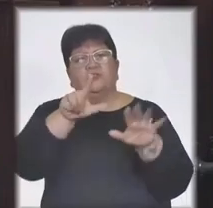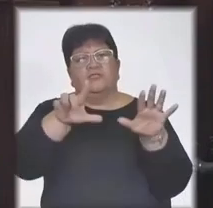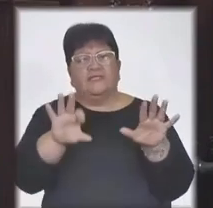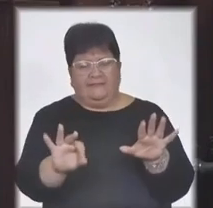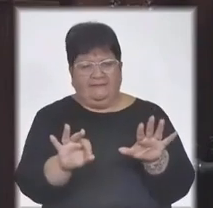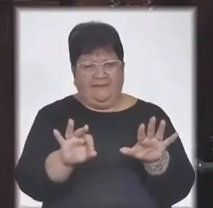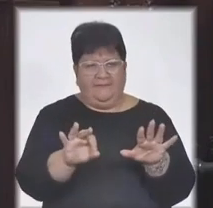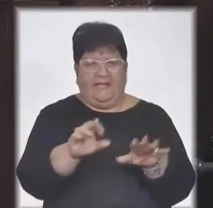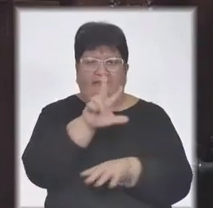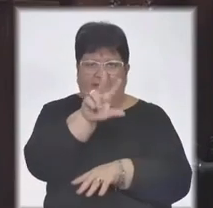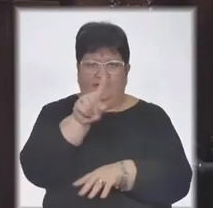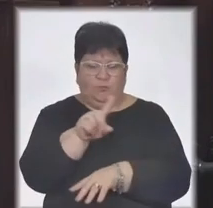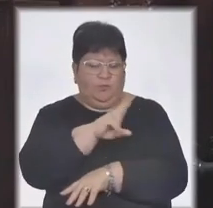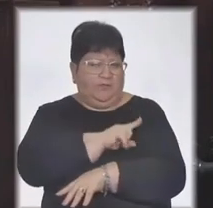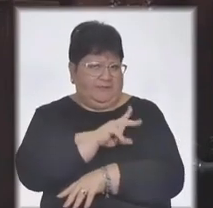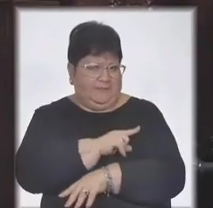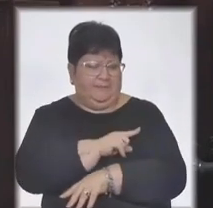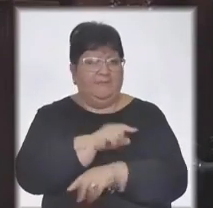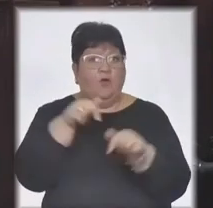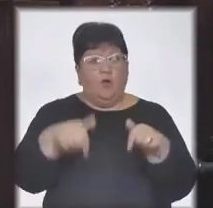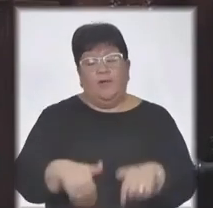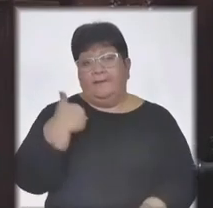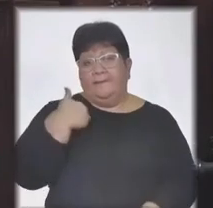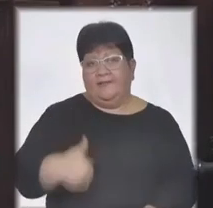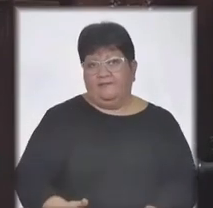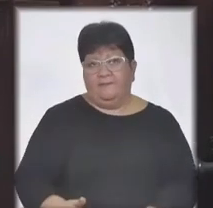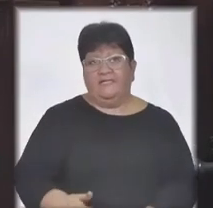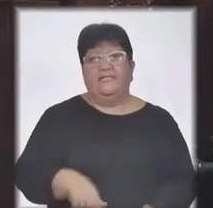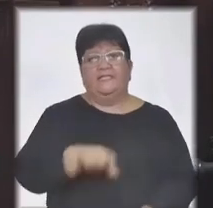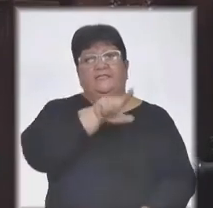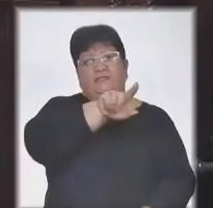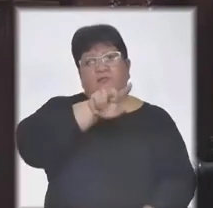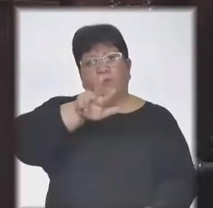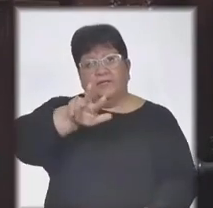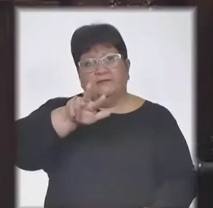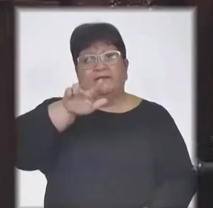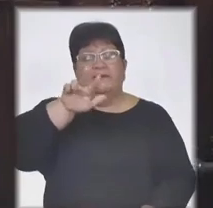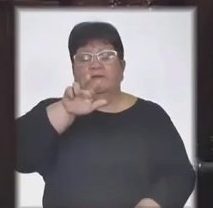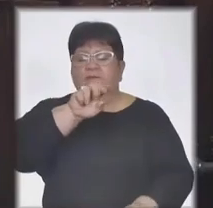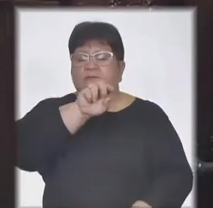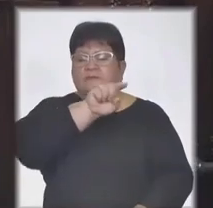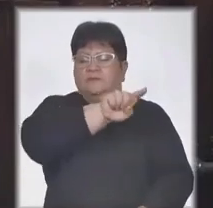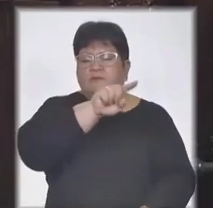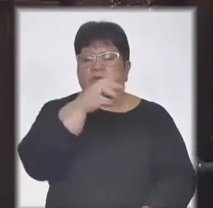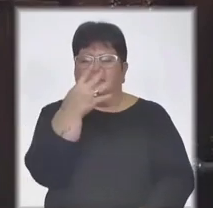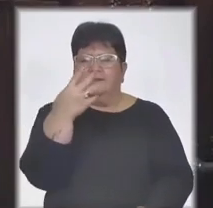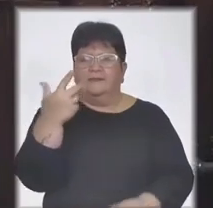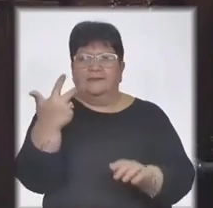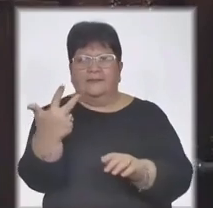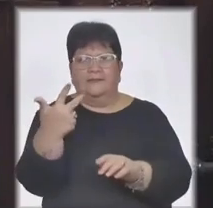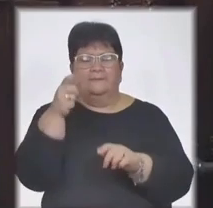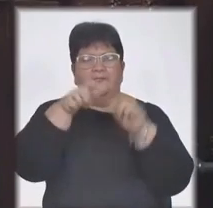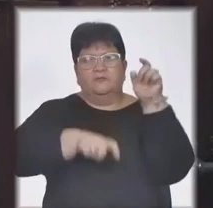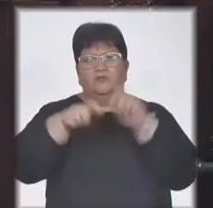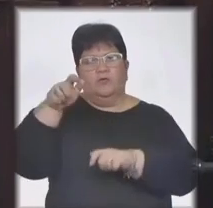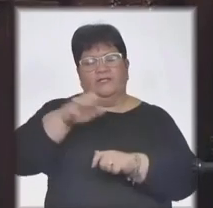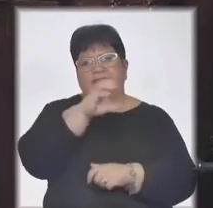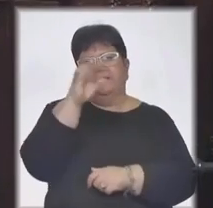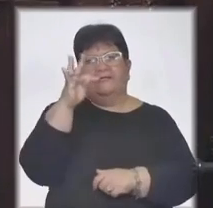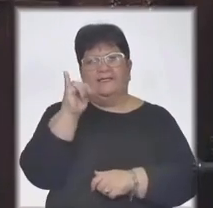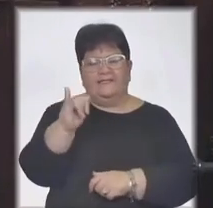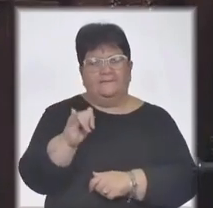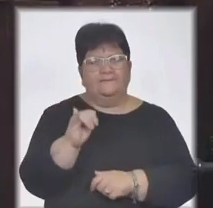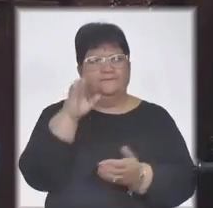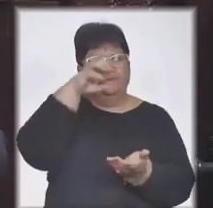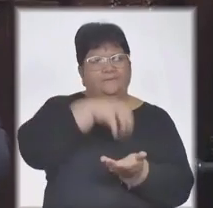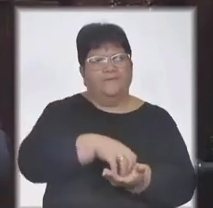de diciembre. Hoy, desgraciadamente, tenemos 143 personas en cuidados intermedios en los CTI. En